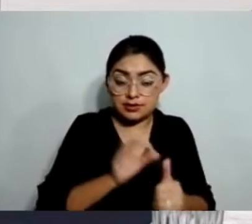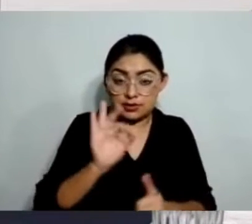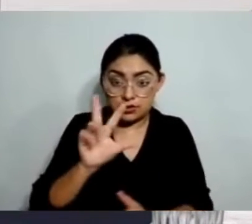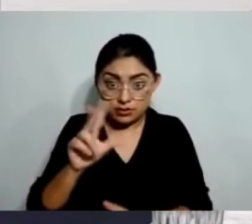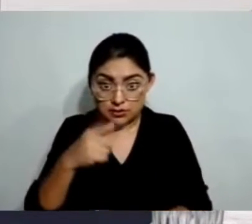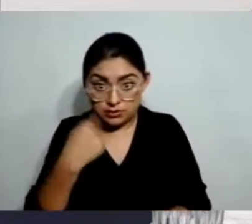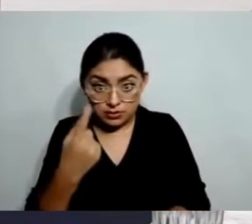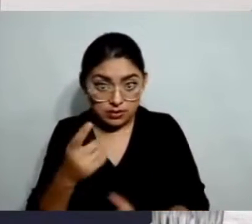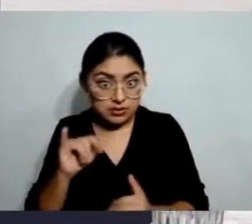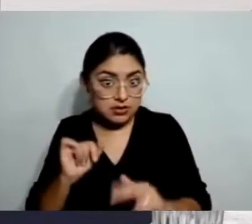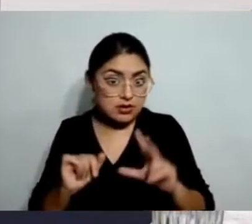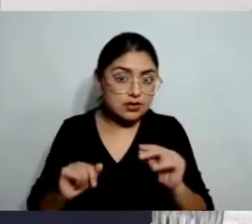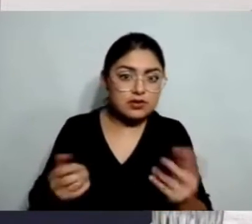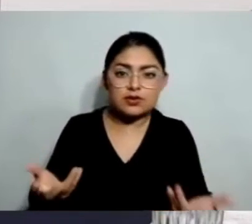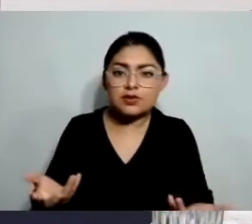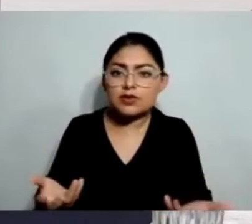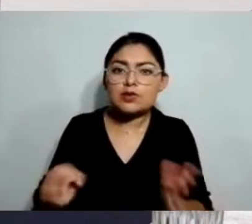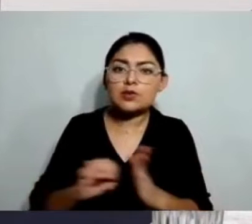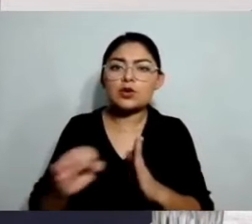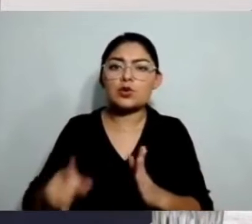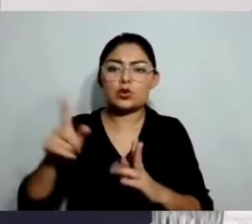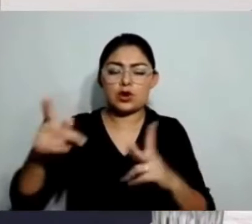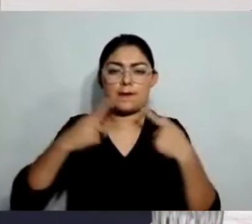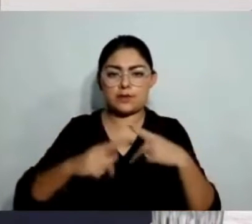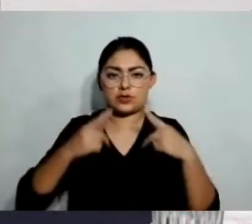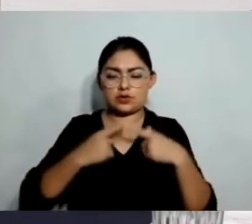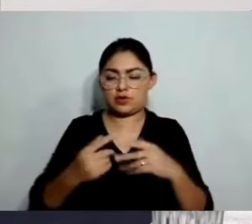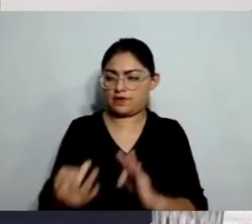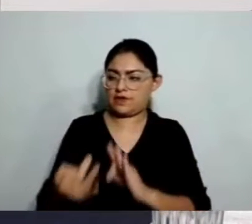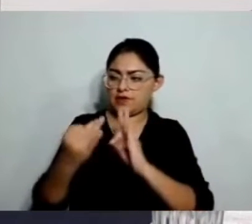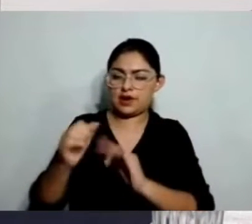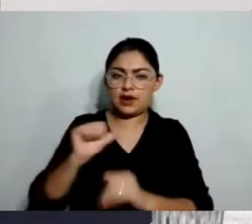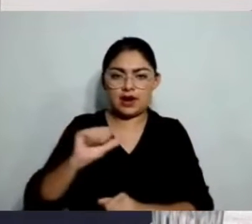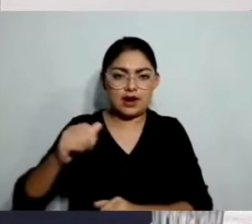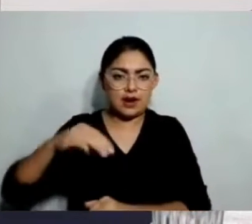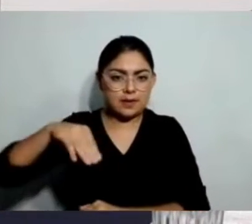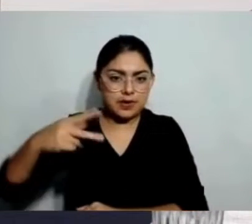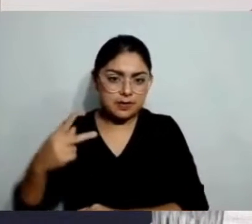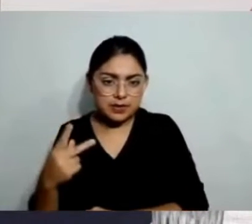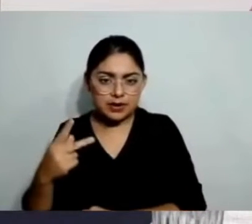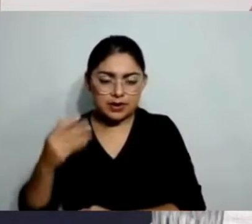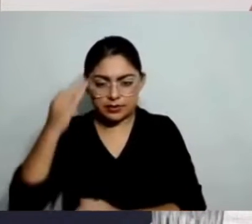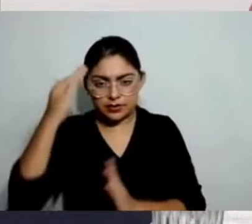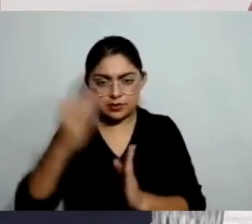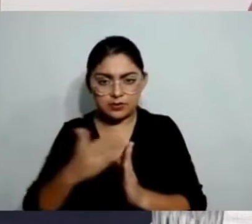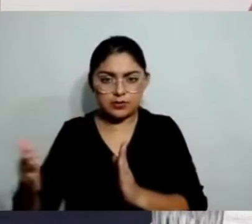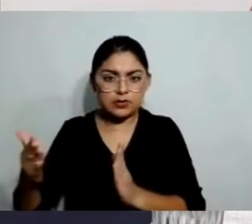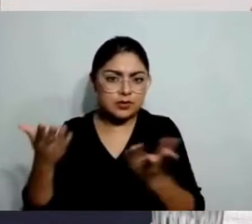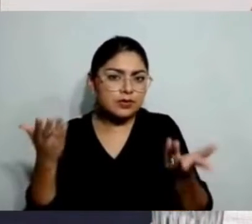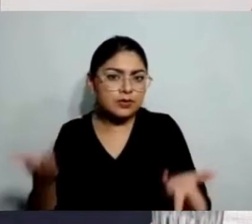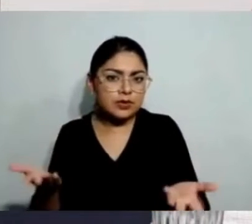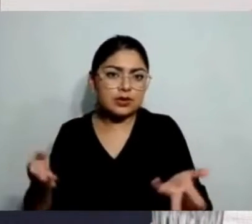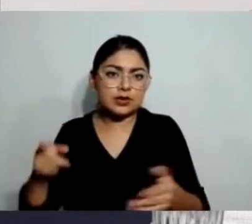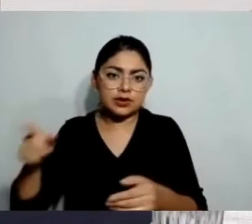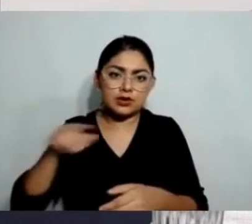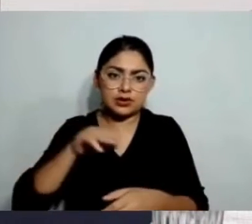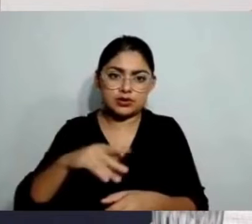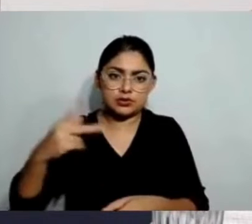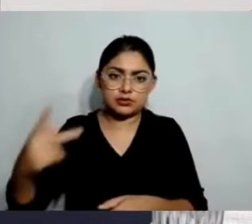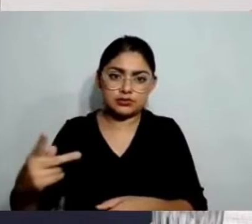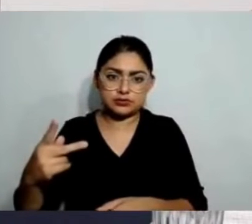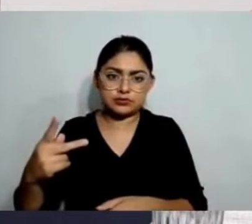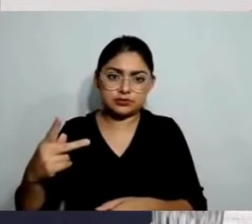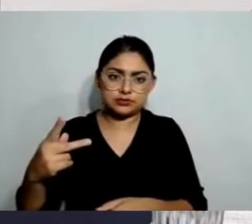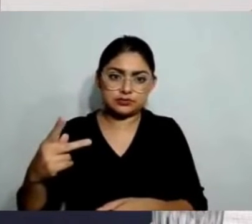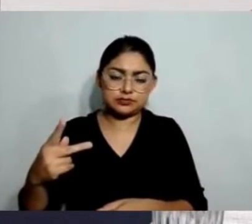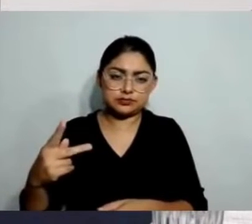está ante el Ministerio Público durante ese tiempo porque el Ministerio Público así lo Perdón así